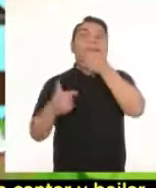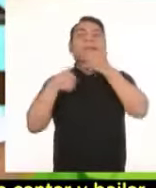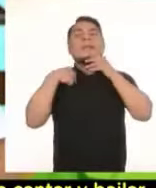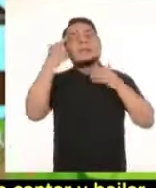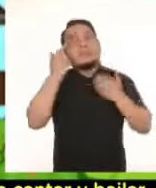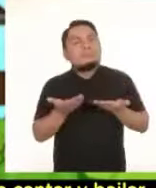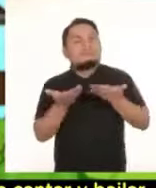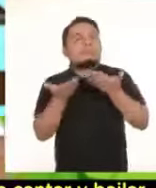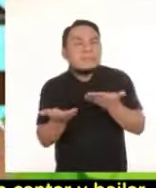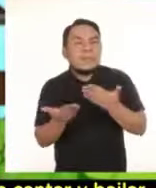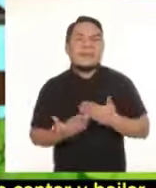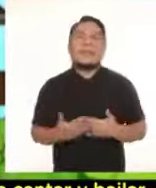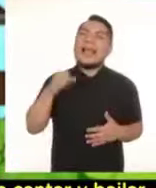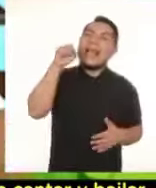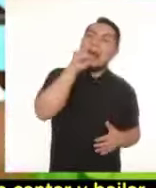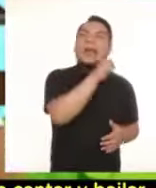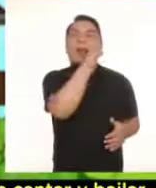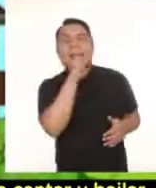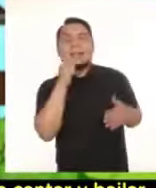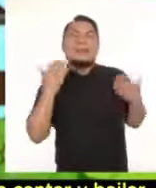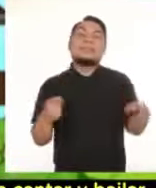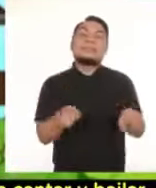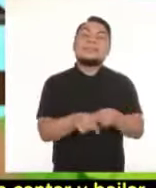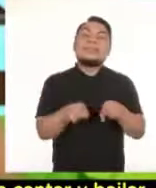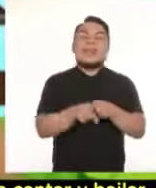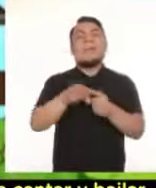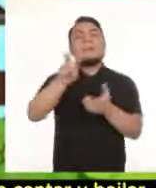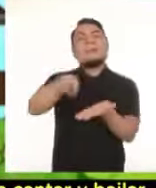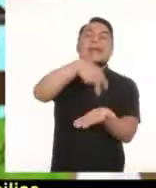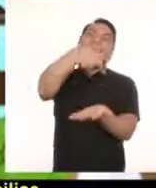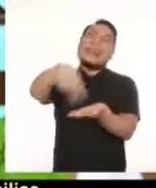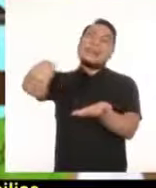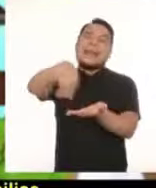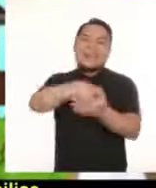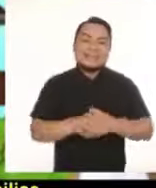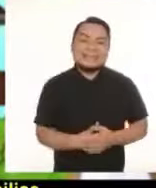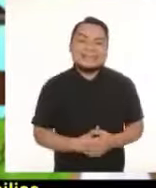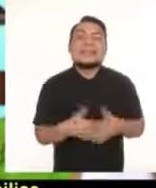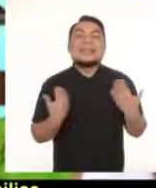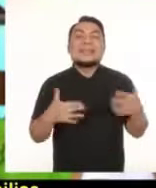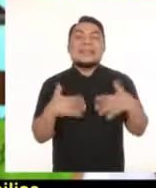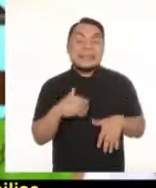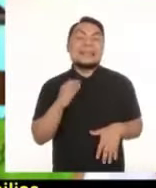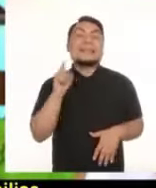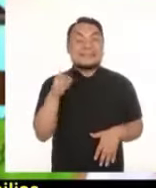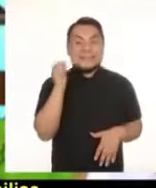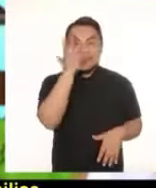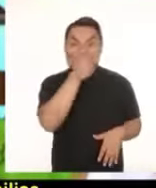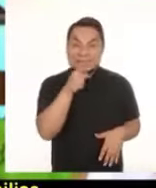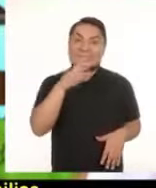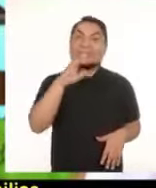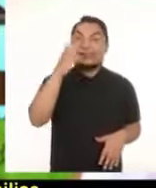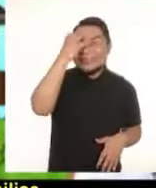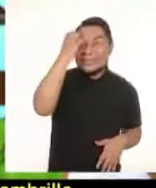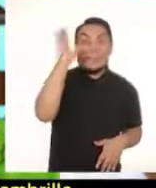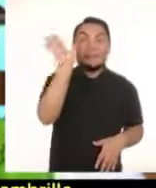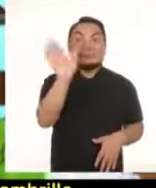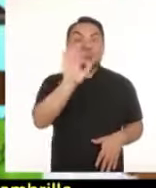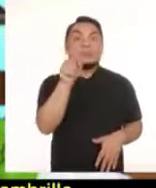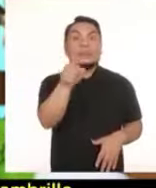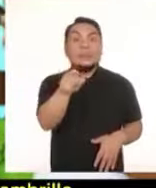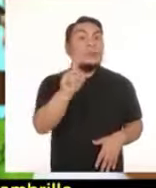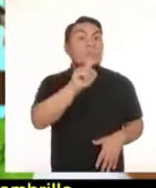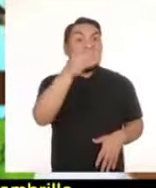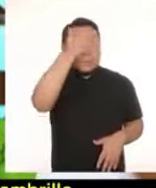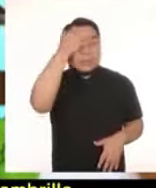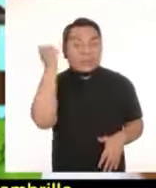pongo a cantar y bailar. ¡Qué lindo, Daniel! Y no se olviden, familias, de valorar